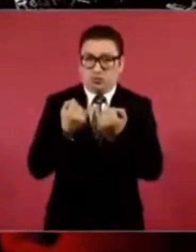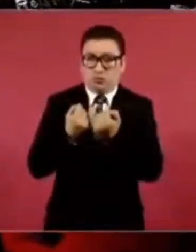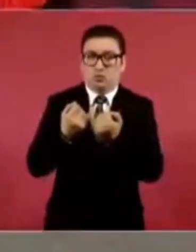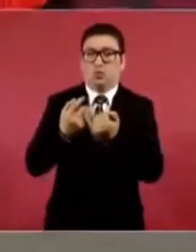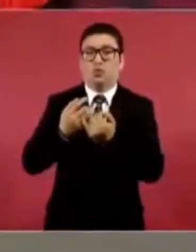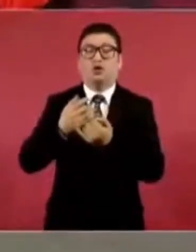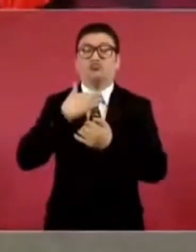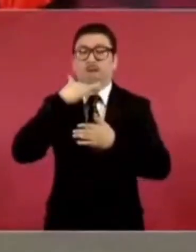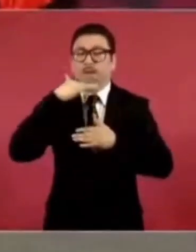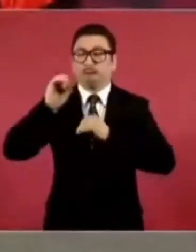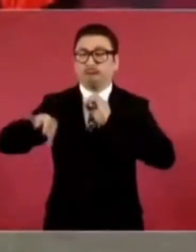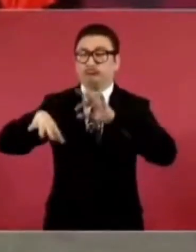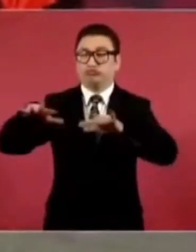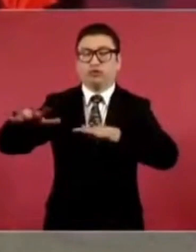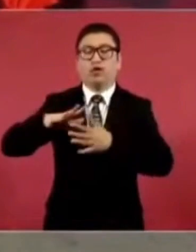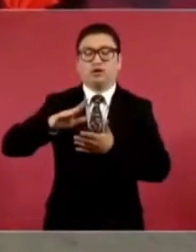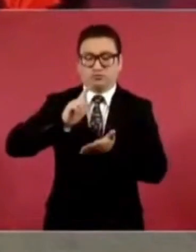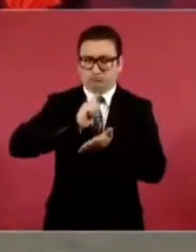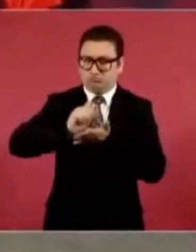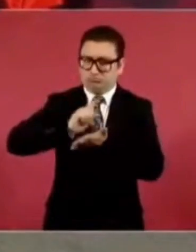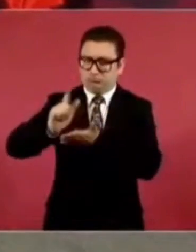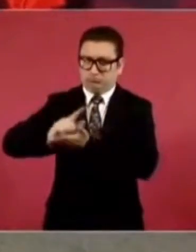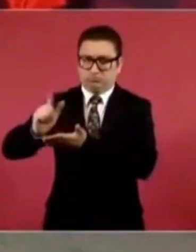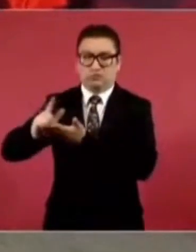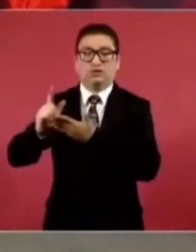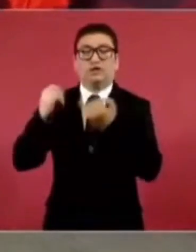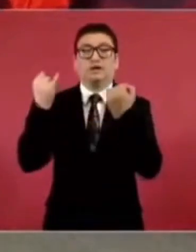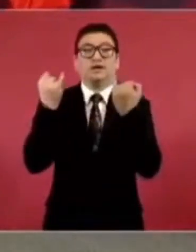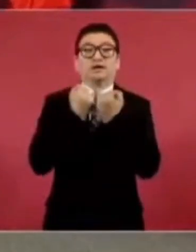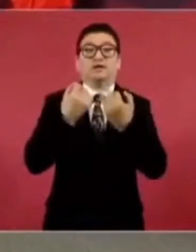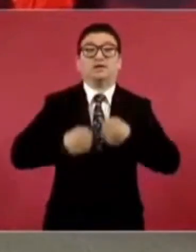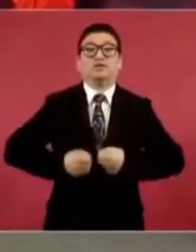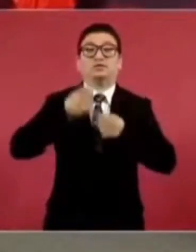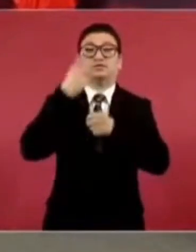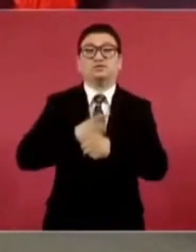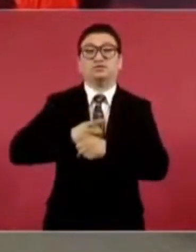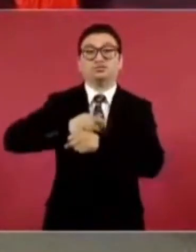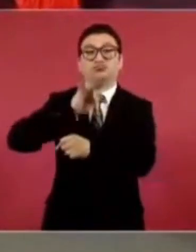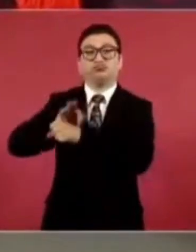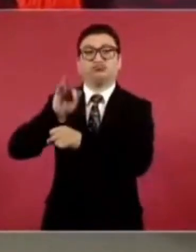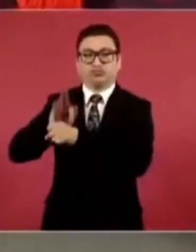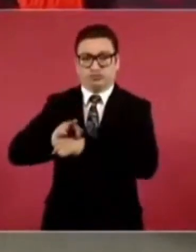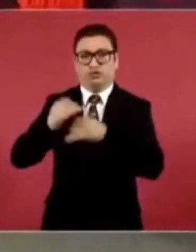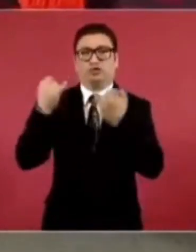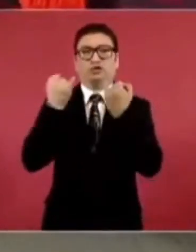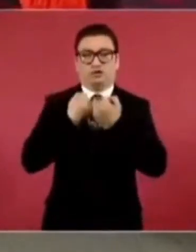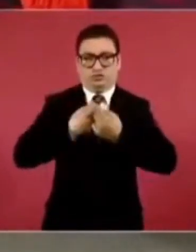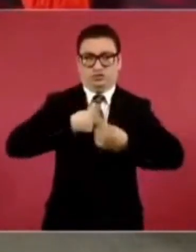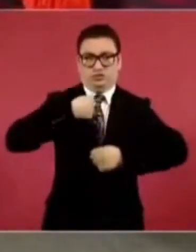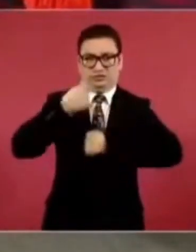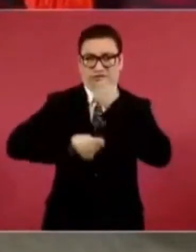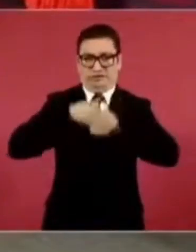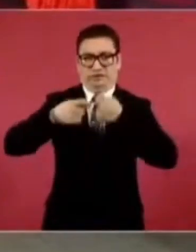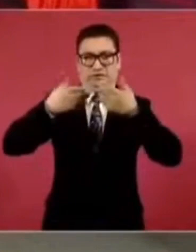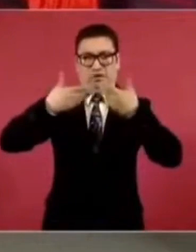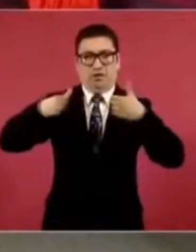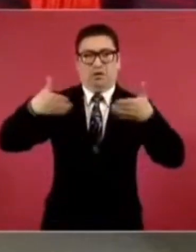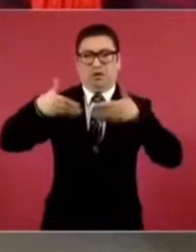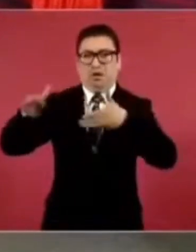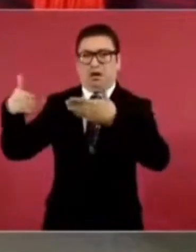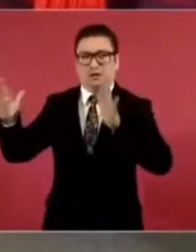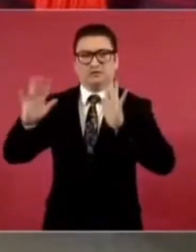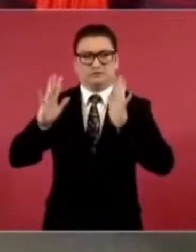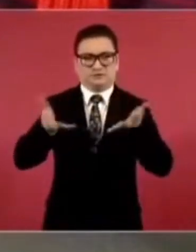levantando la basura y cómo se está garantizando la seguridad y cómo ya se están abriendo las tiendas comerciales y cómo se